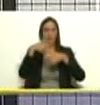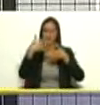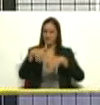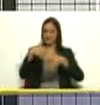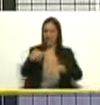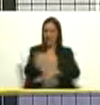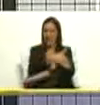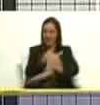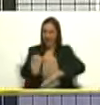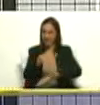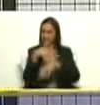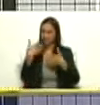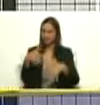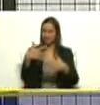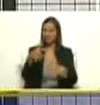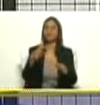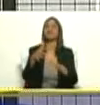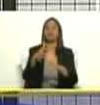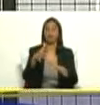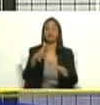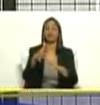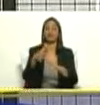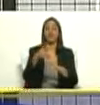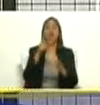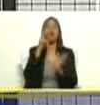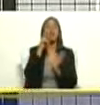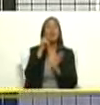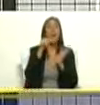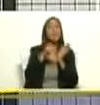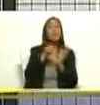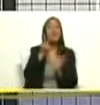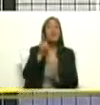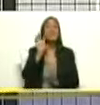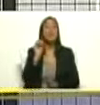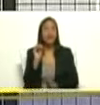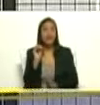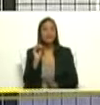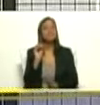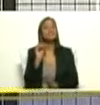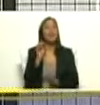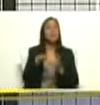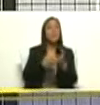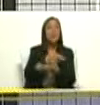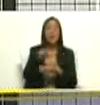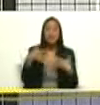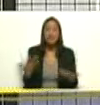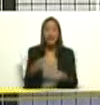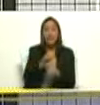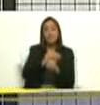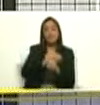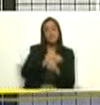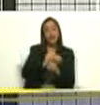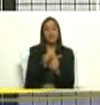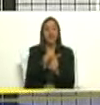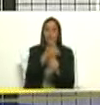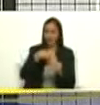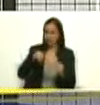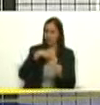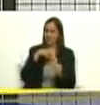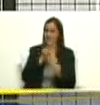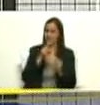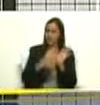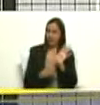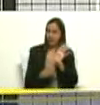paz 2020 fue el año en que enfrentamos la pandemia dando ejemplo al mundo salvando